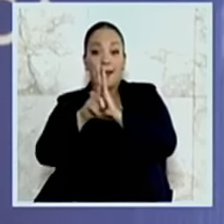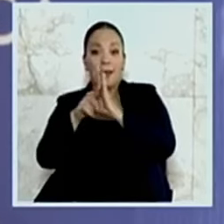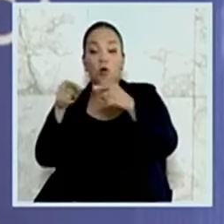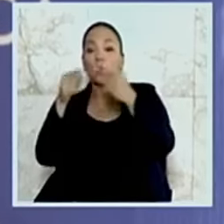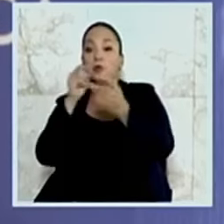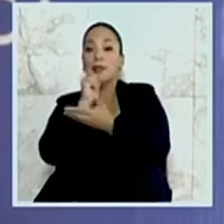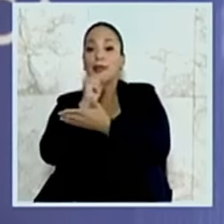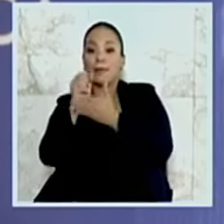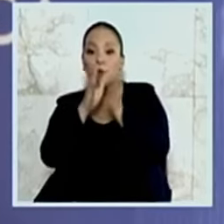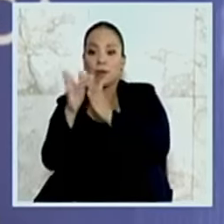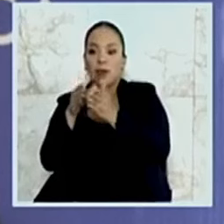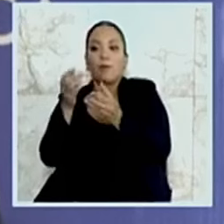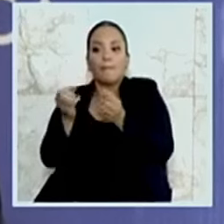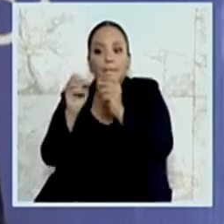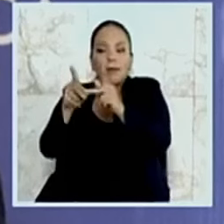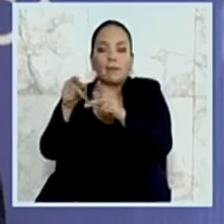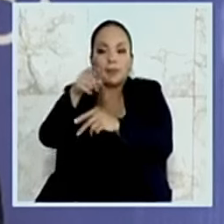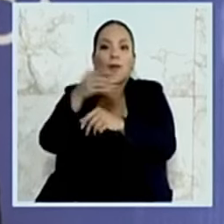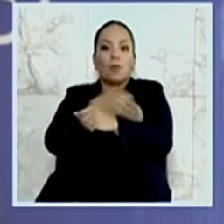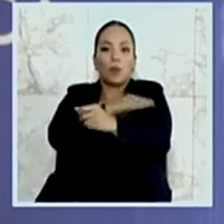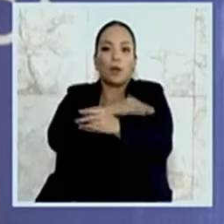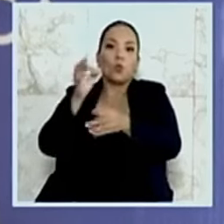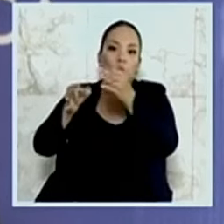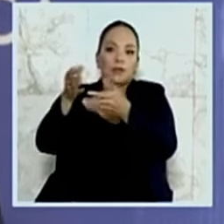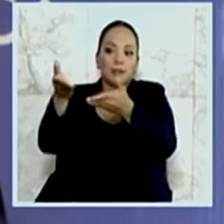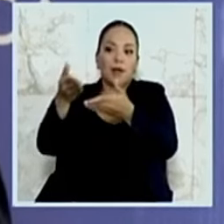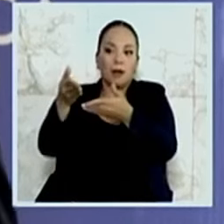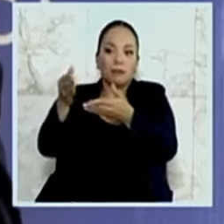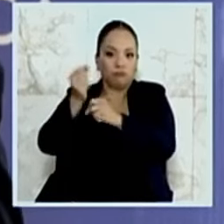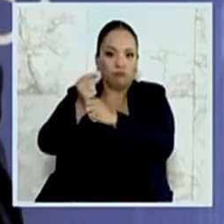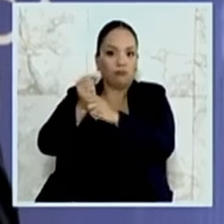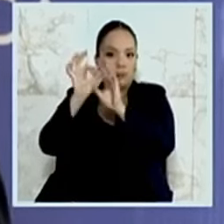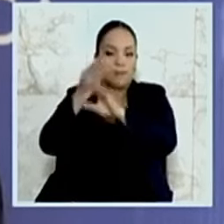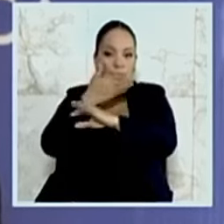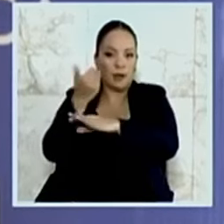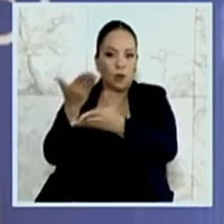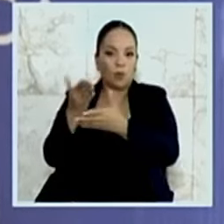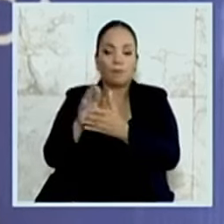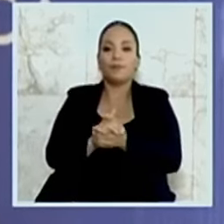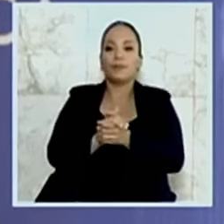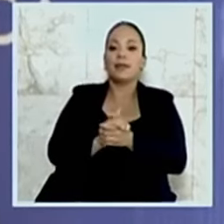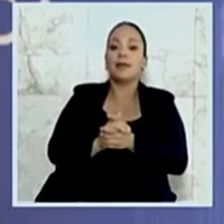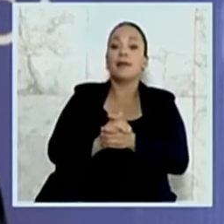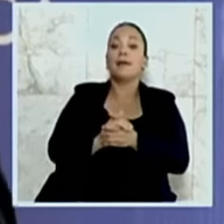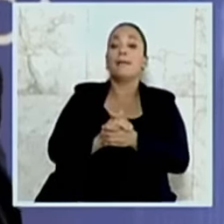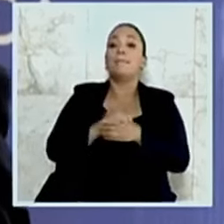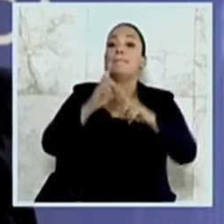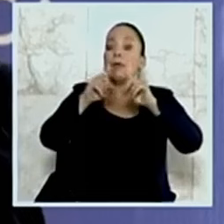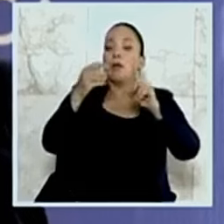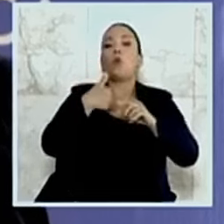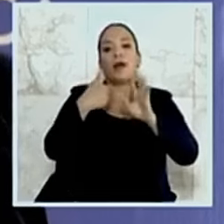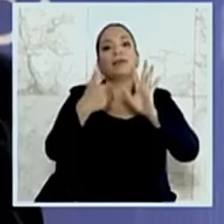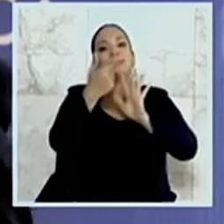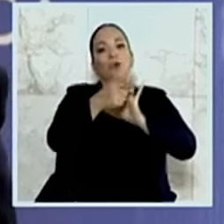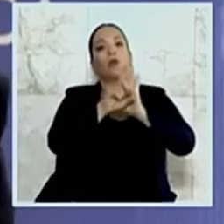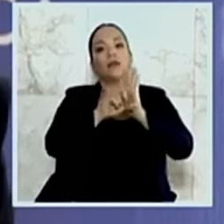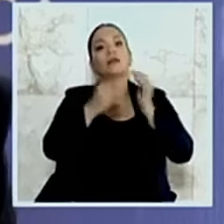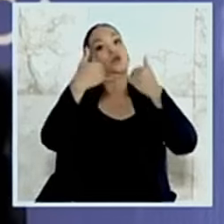Tenemos 5 leyes pendientes que le van a permitir, así como al Poder Judicial, esta ley contra el crimen organizado